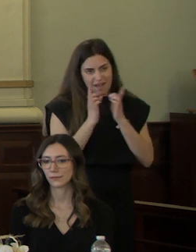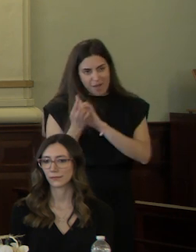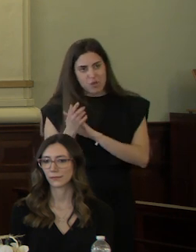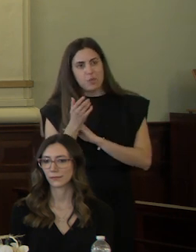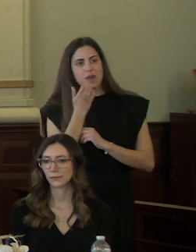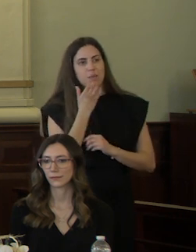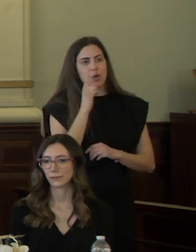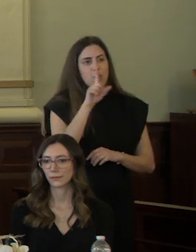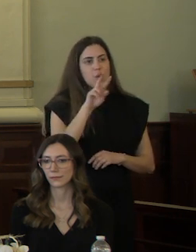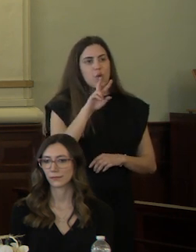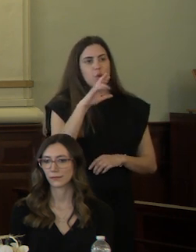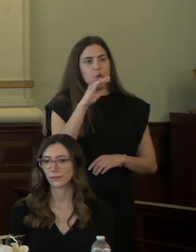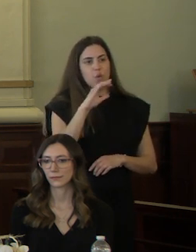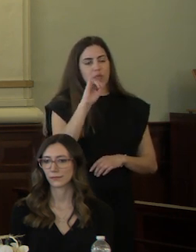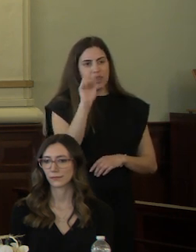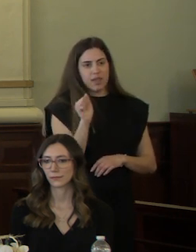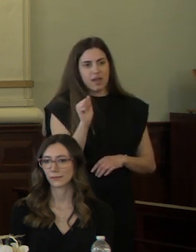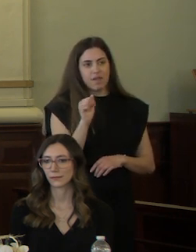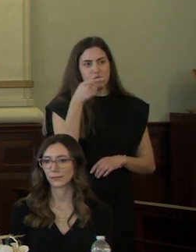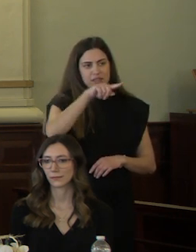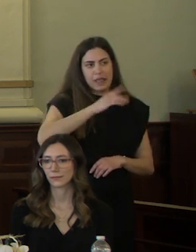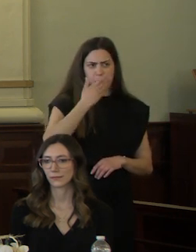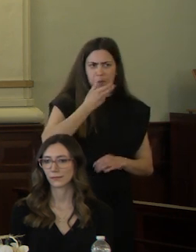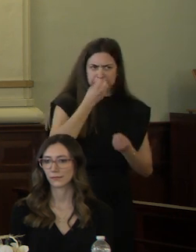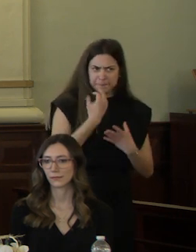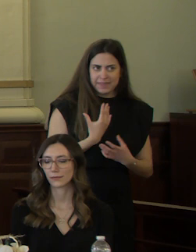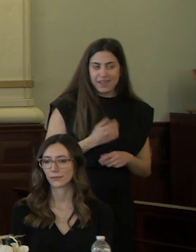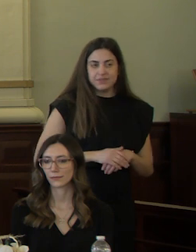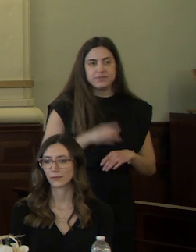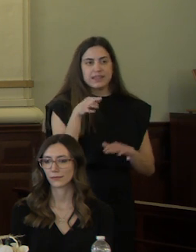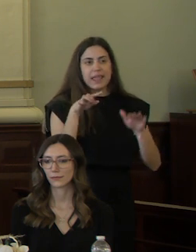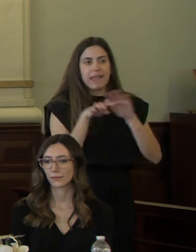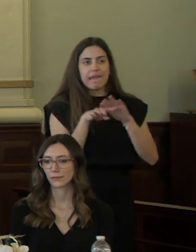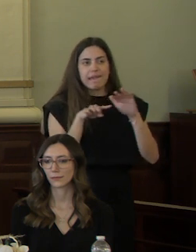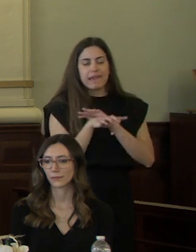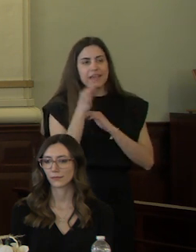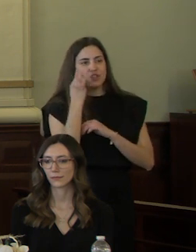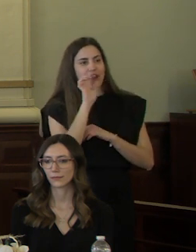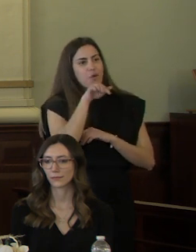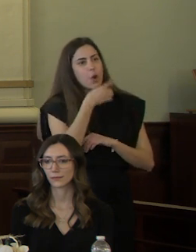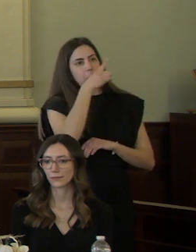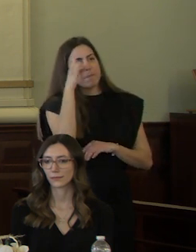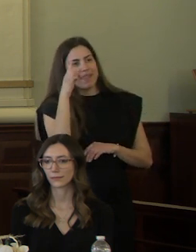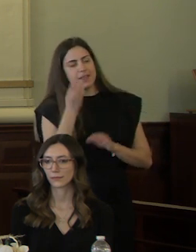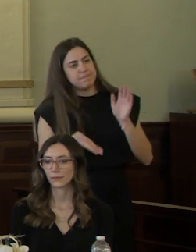primero a Lucía, ¿eh? La conocéis bien, pasó a ser gestora y luego se fue para Madrid como he